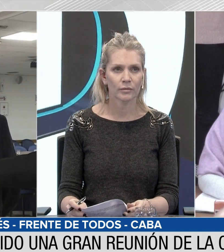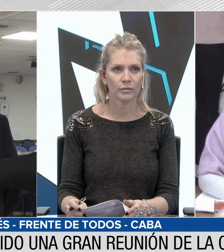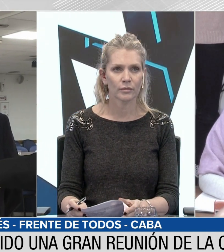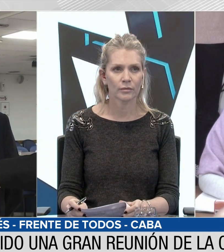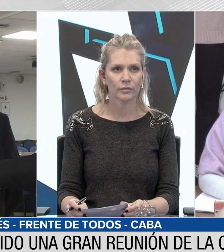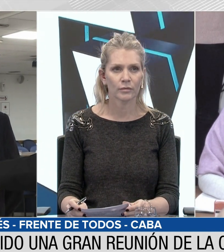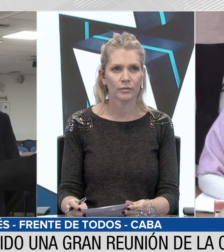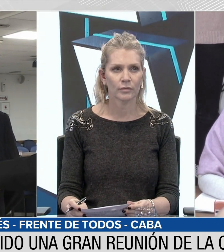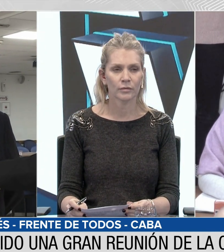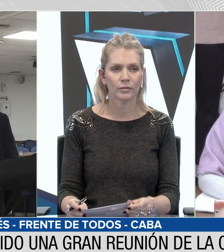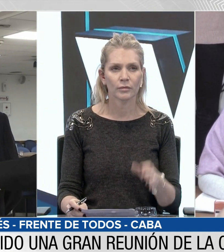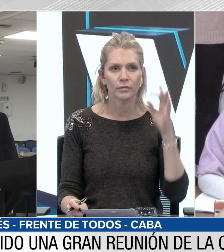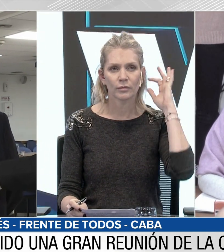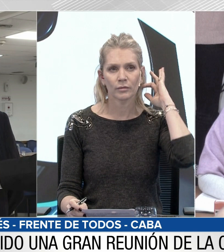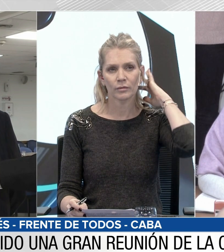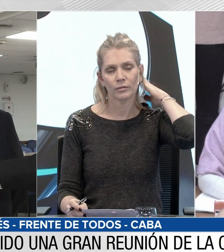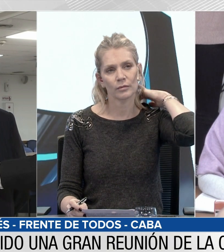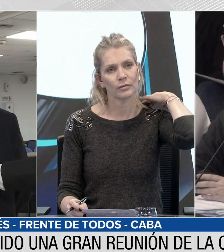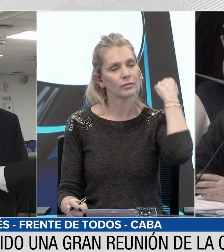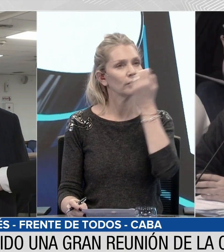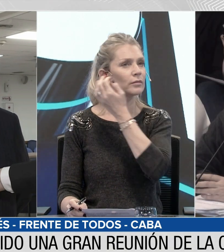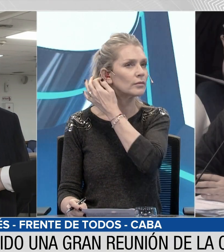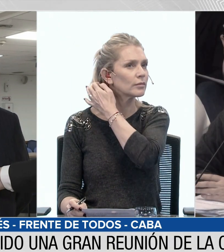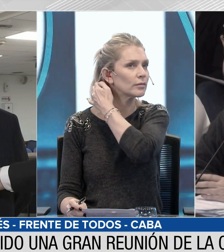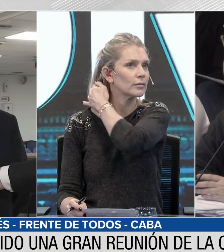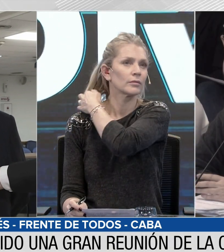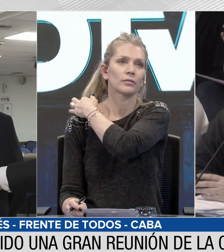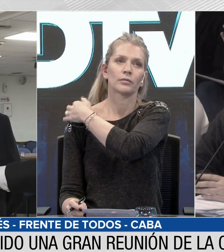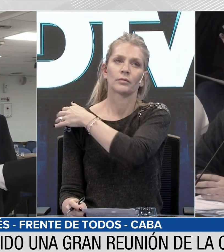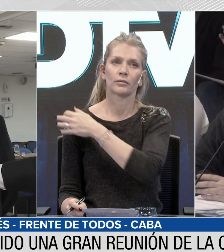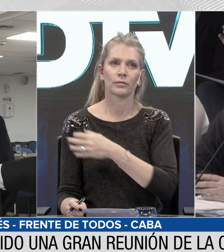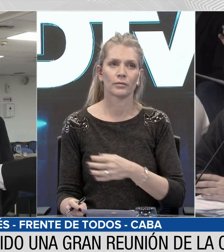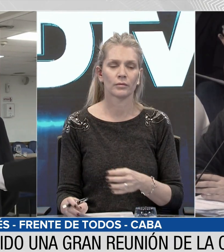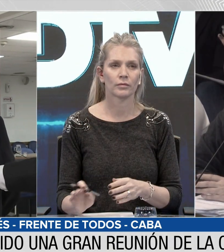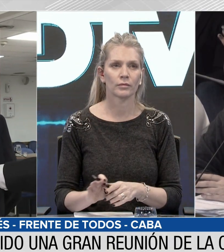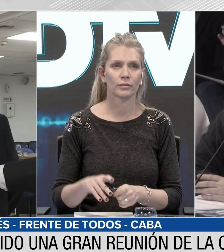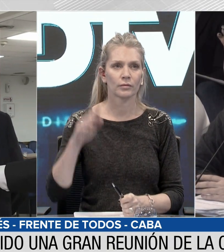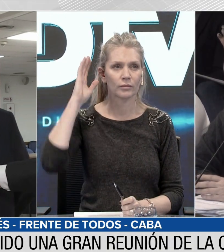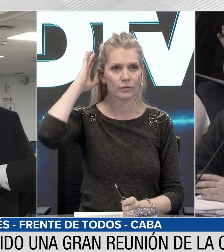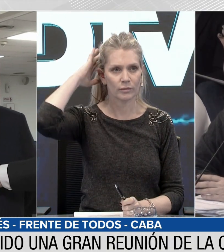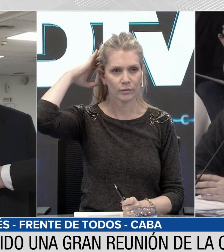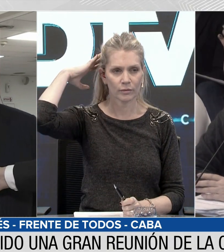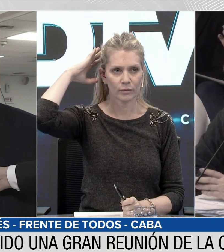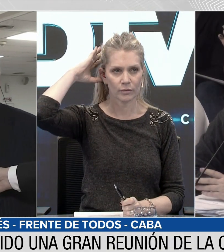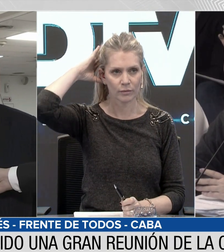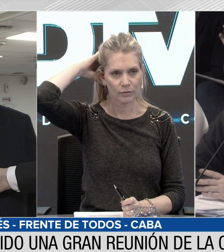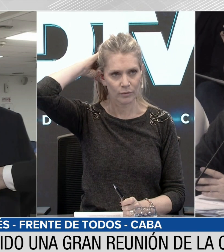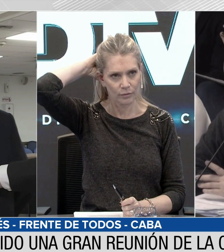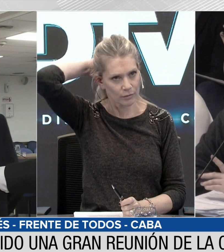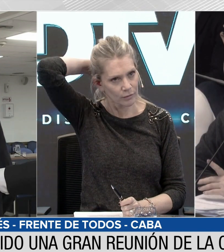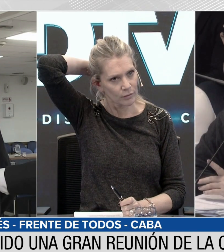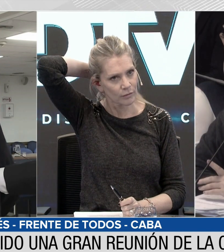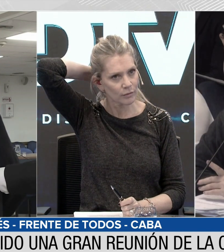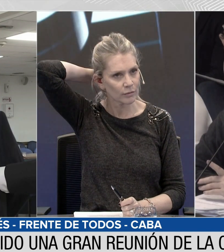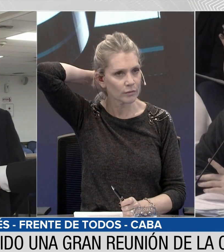sesión de la Comisión de Relaciones Internacionales y Culto, porque en medio de esta